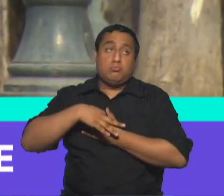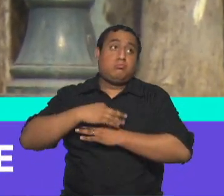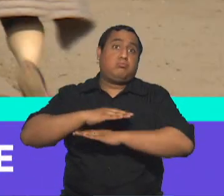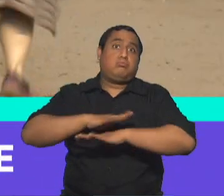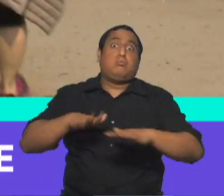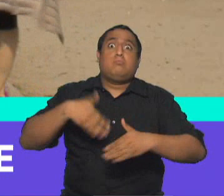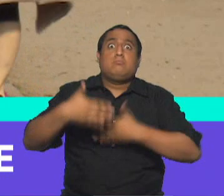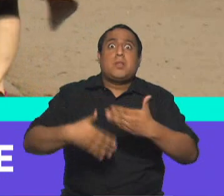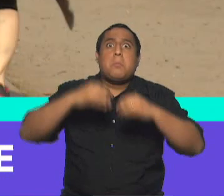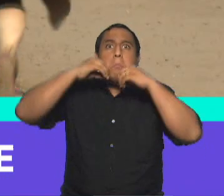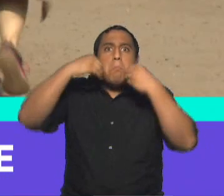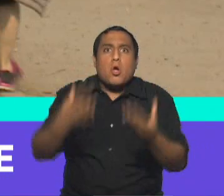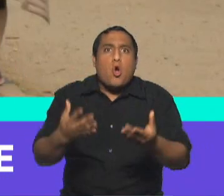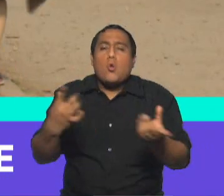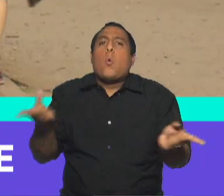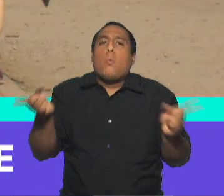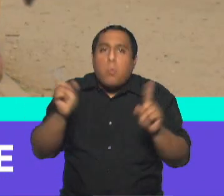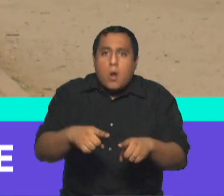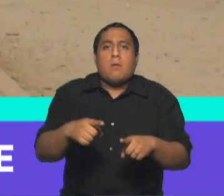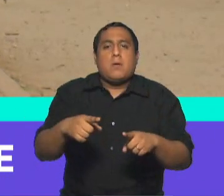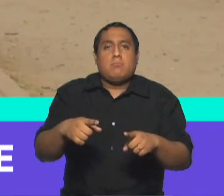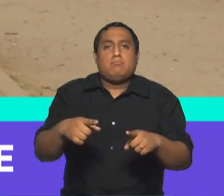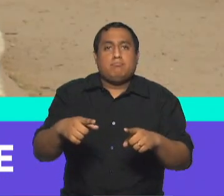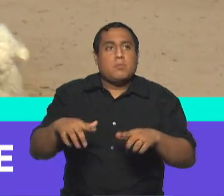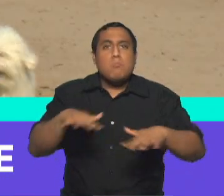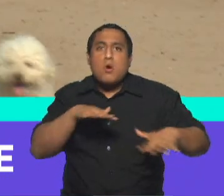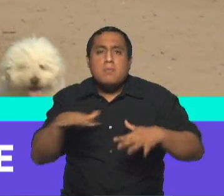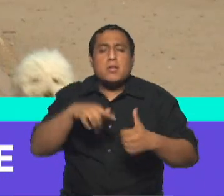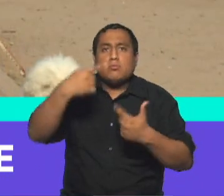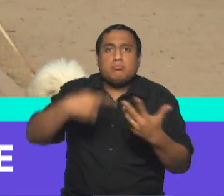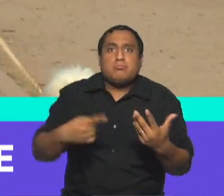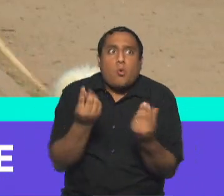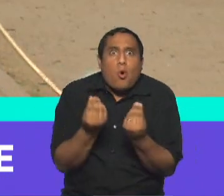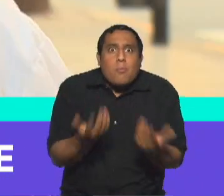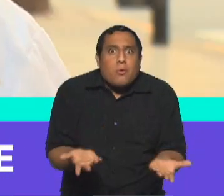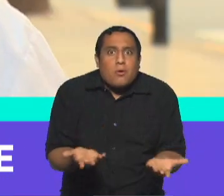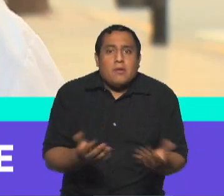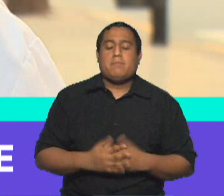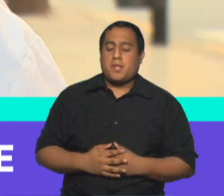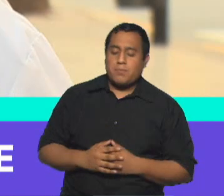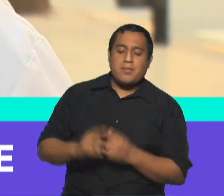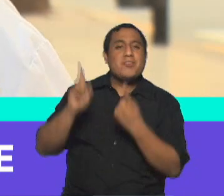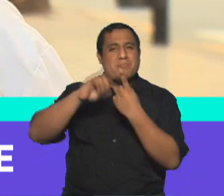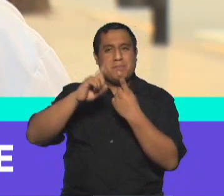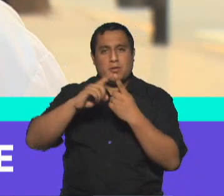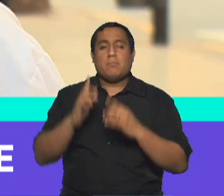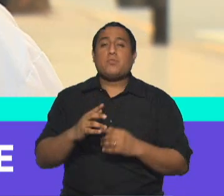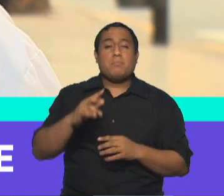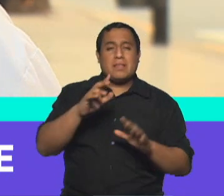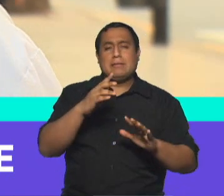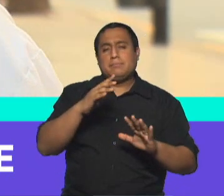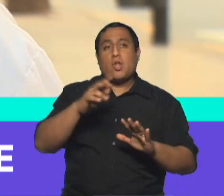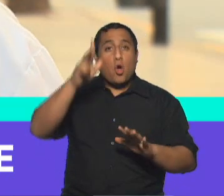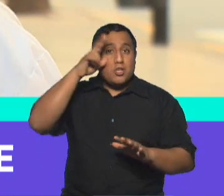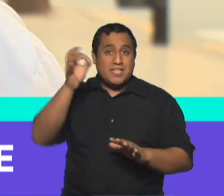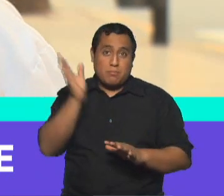se sale? ¿Cómo se vuelve otra vez a una vida más habitual? Lo primero que hay que entender es que el 80%